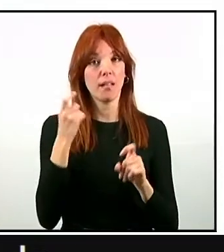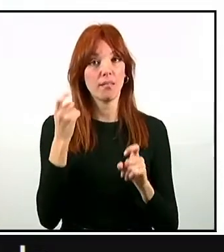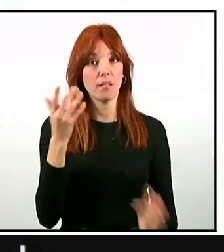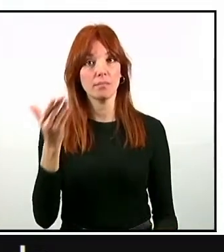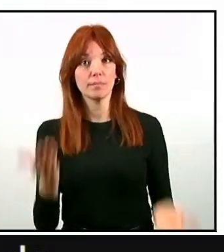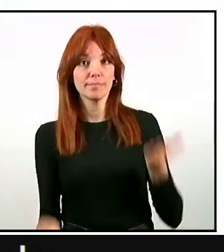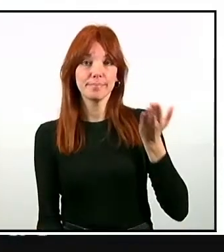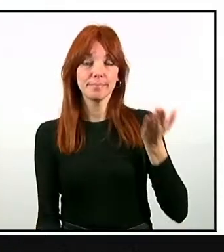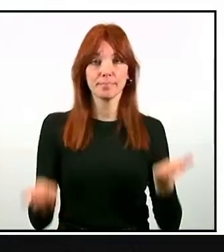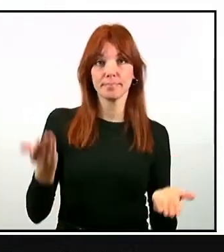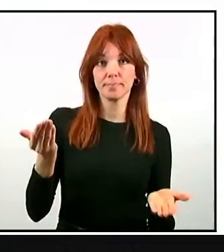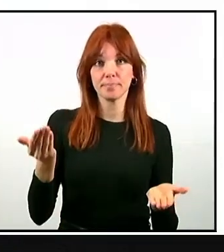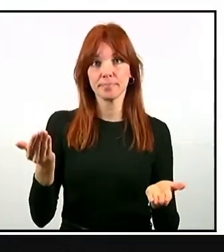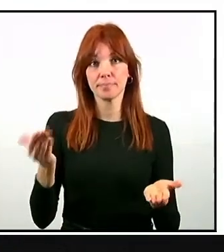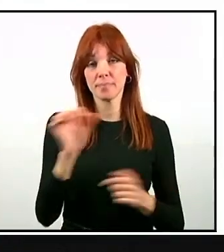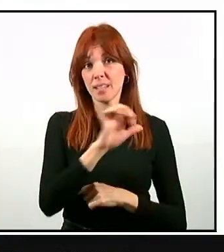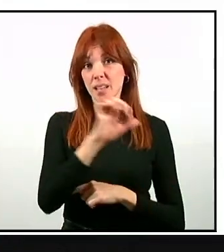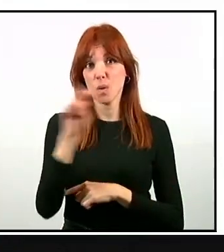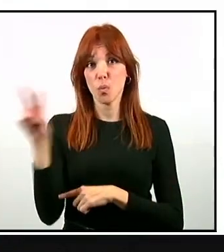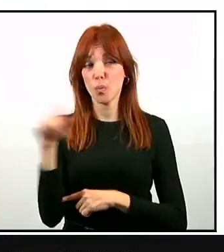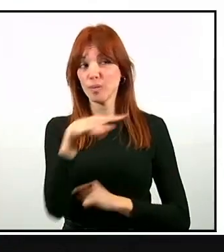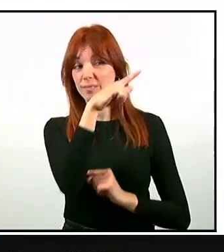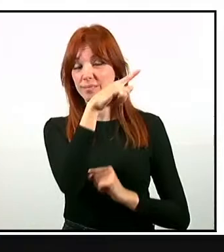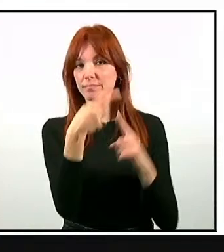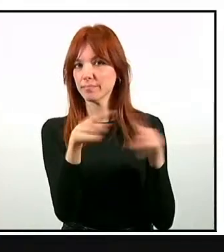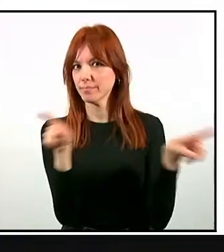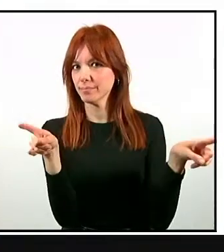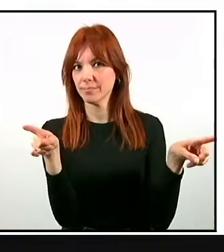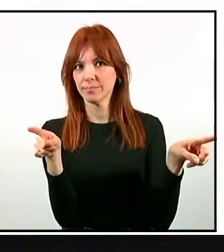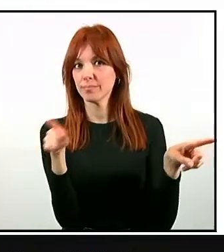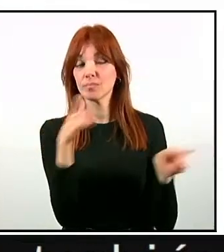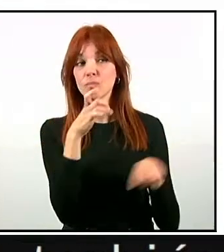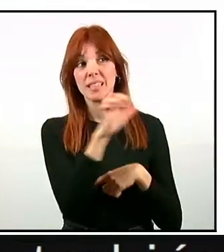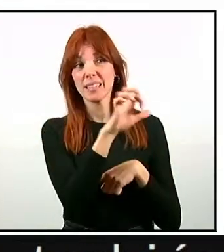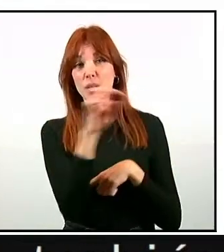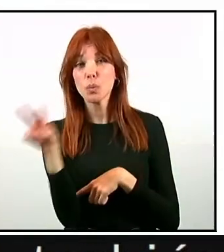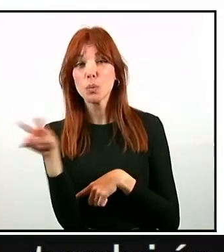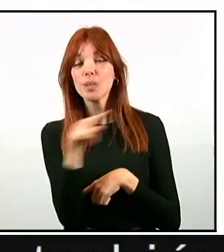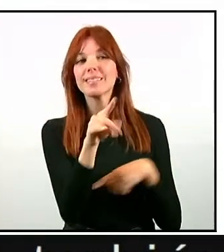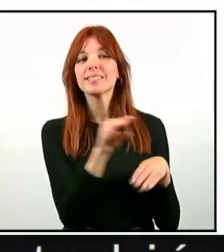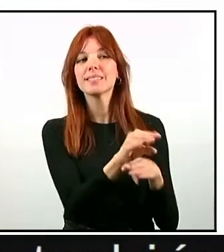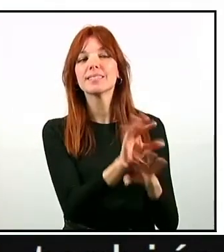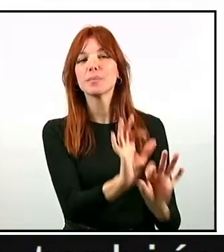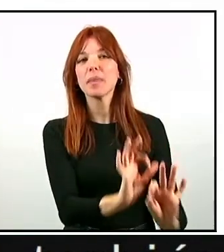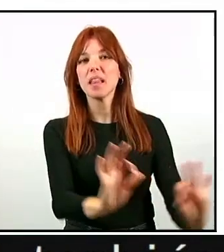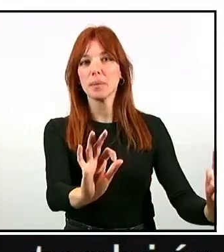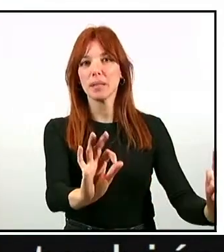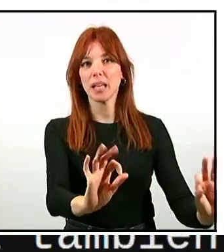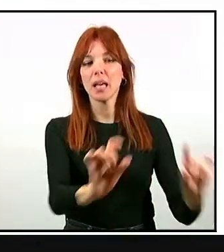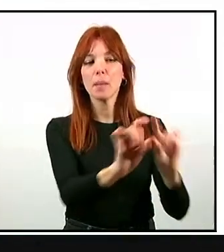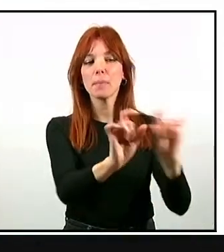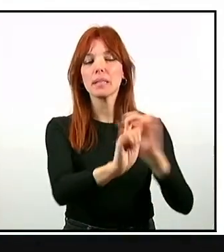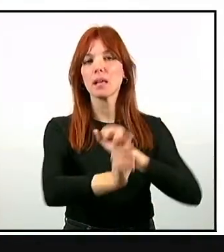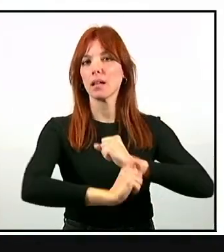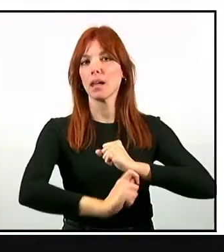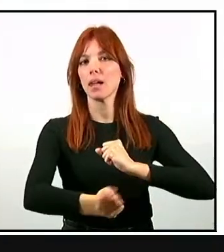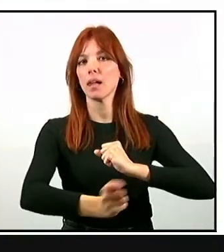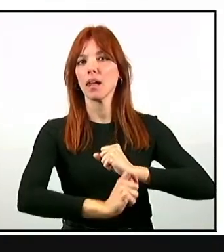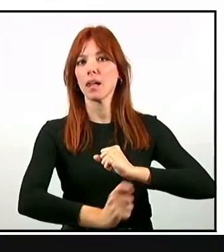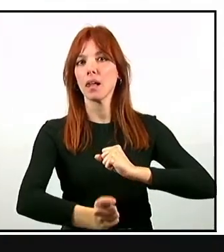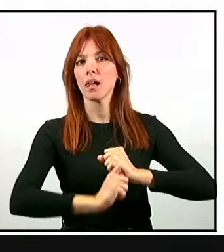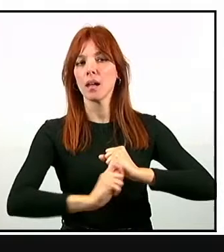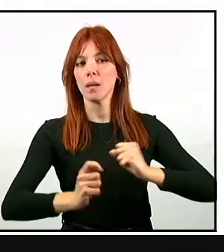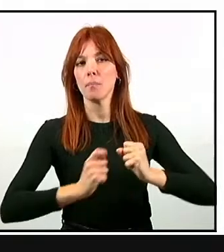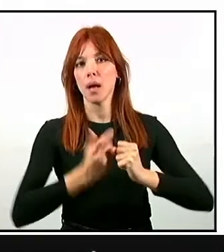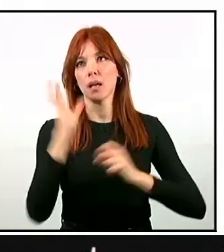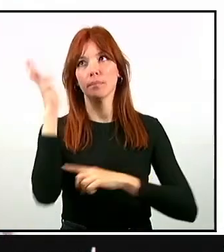poco lo que está haciendo Estados Unidos, que está también dando ayudas especiales a empresas estratégicas que van a luchar contra